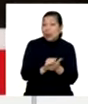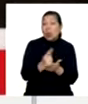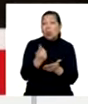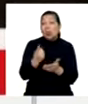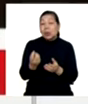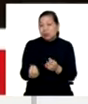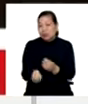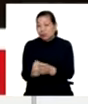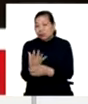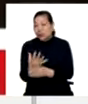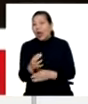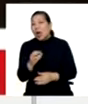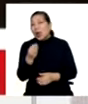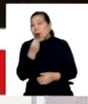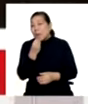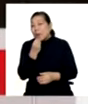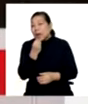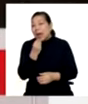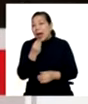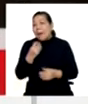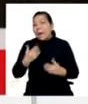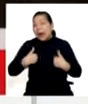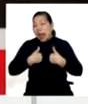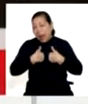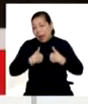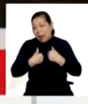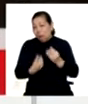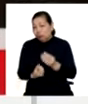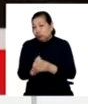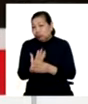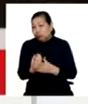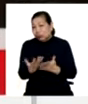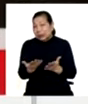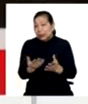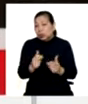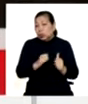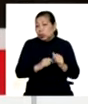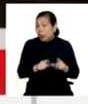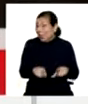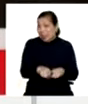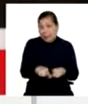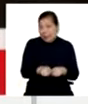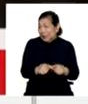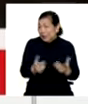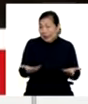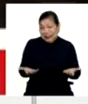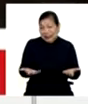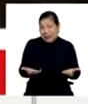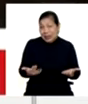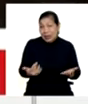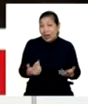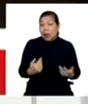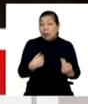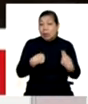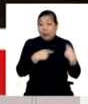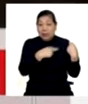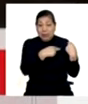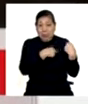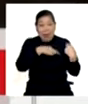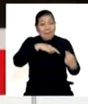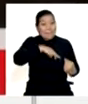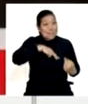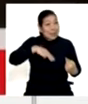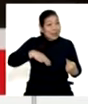los pastos, que es el alimento para animales, y el pasto sin duda se ve afectado también. Es por eso que como ministerio